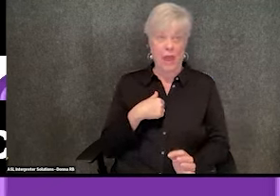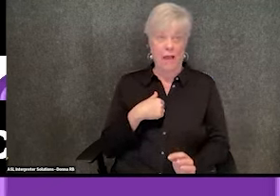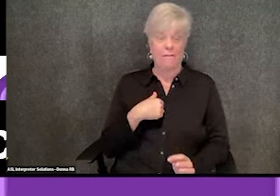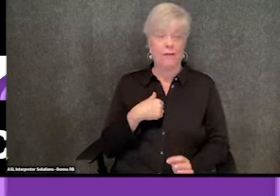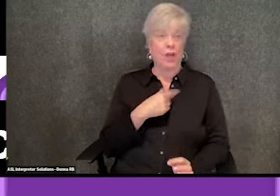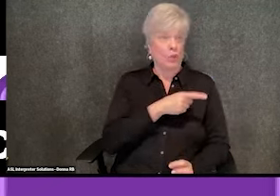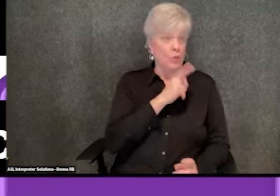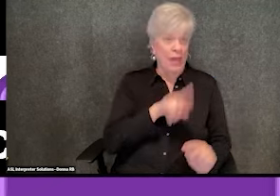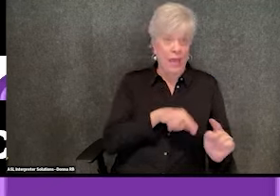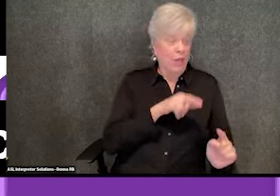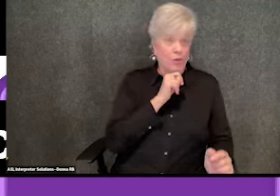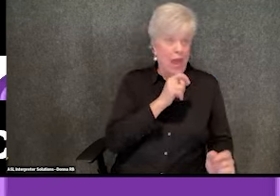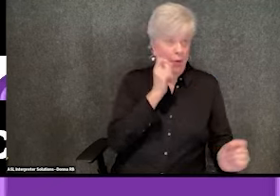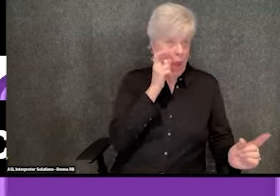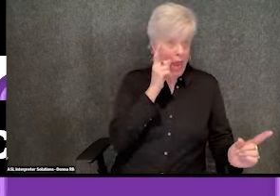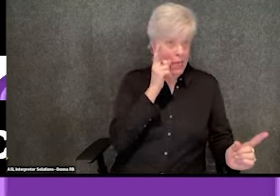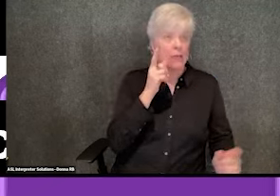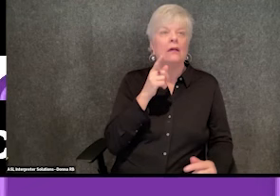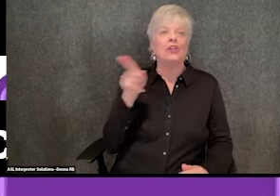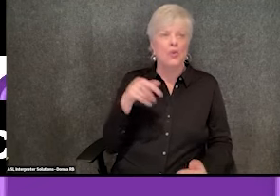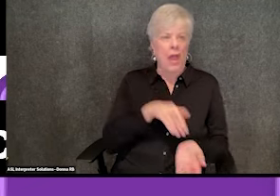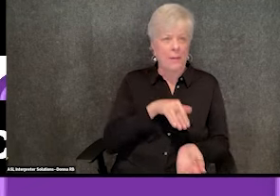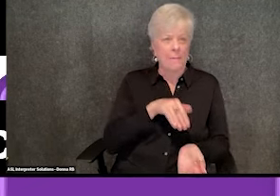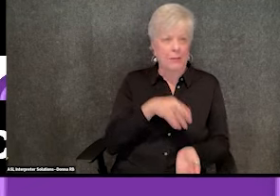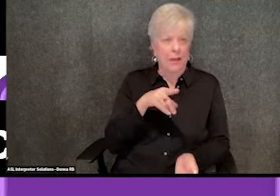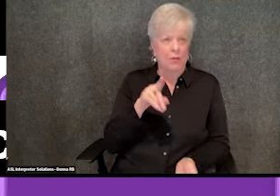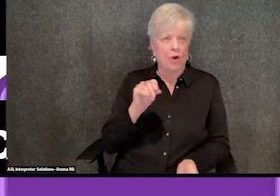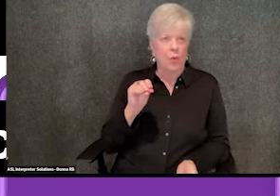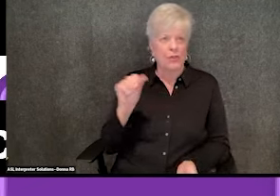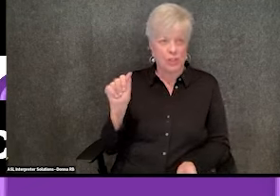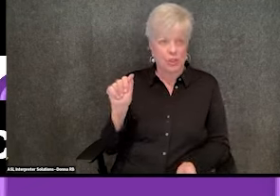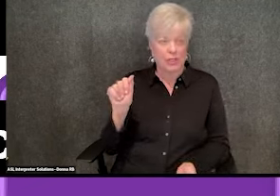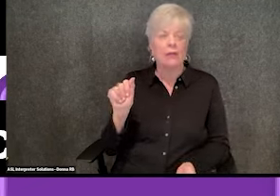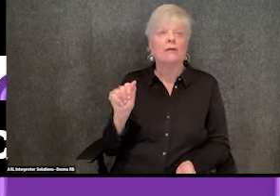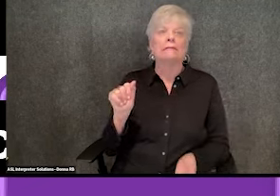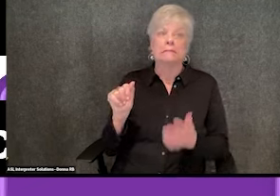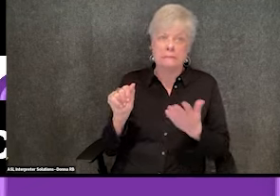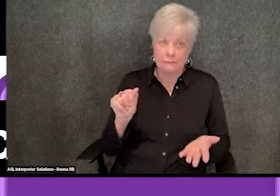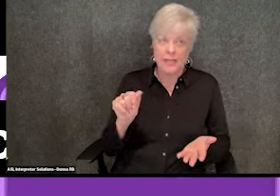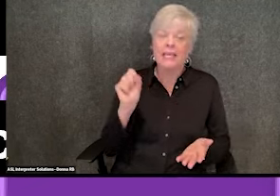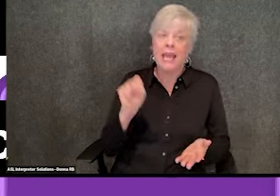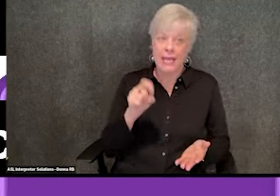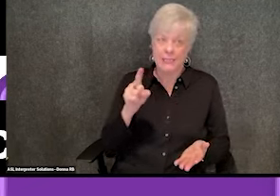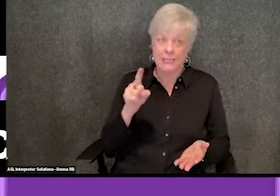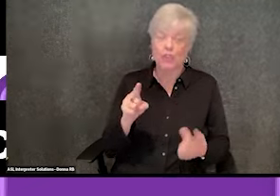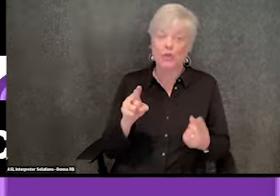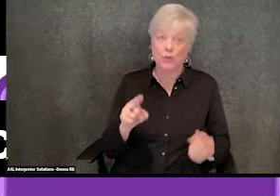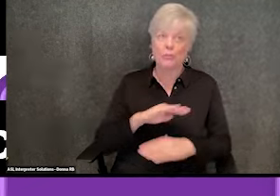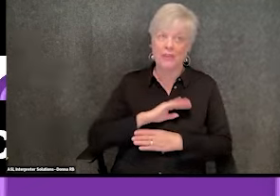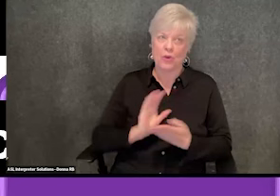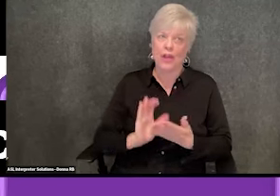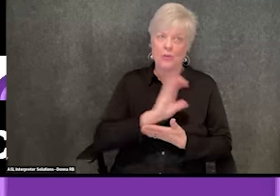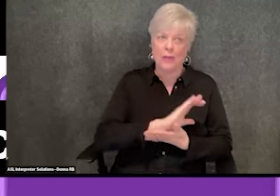el ejemplo de si una persona queda inconsciente, puede tomar una decisión. Y si